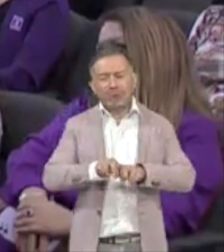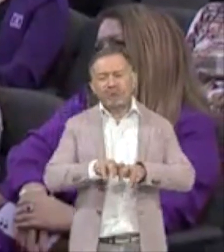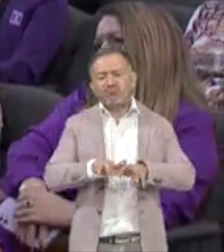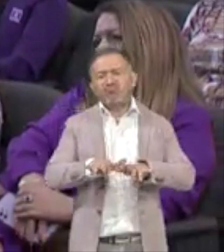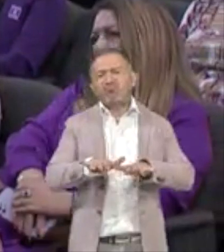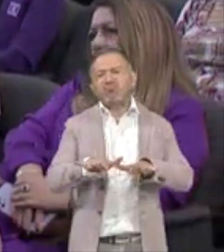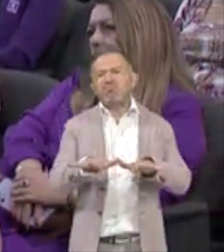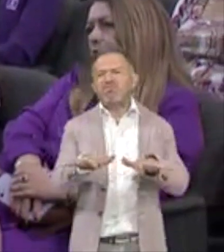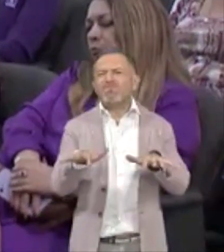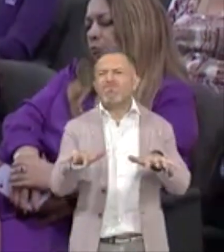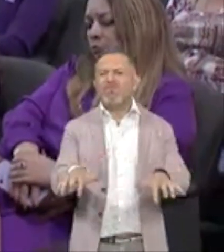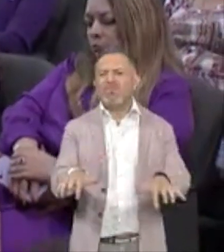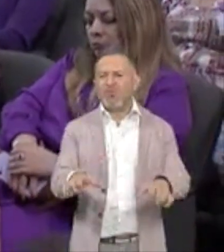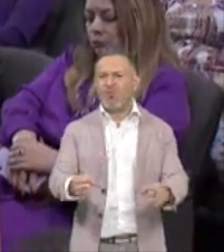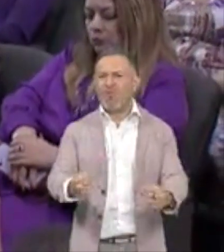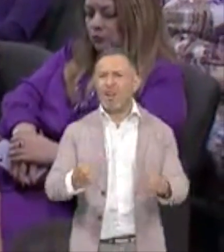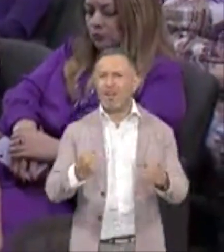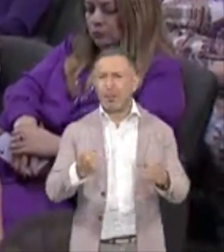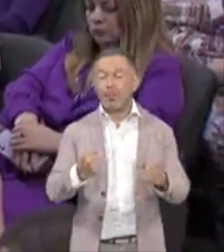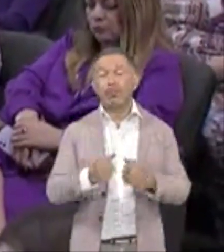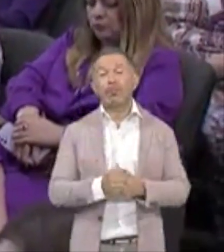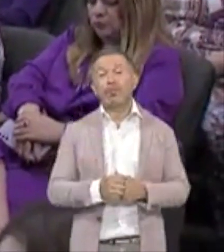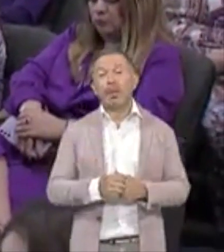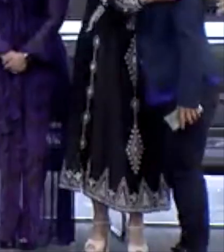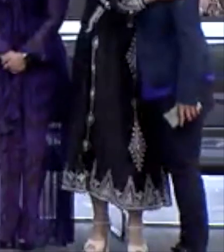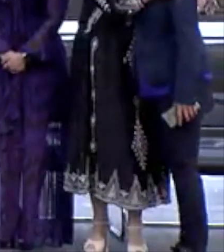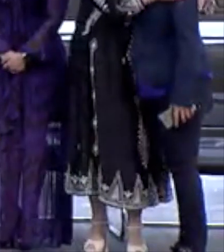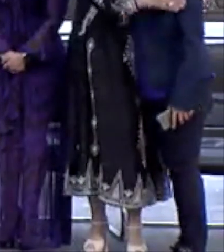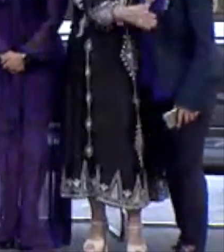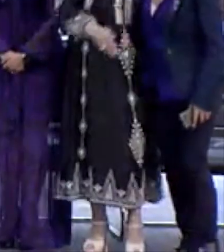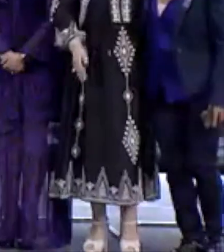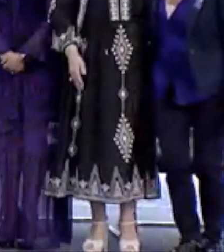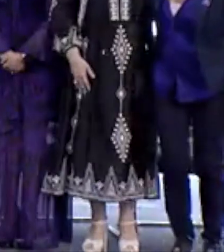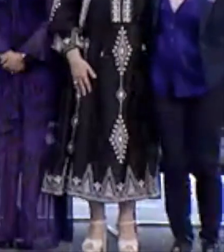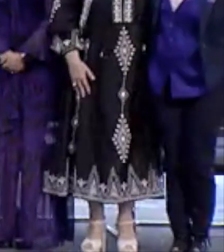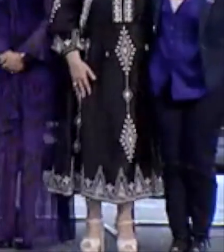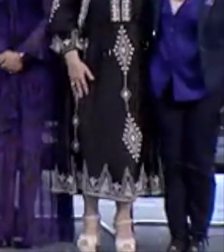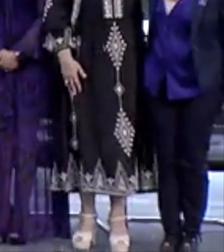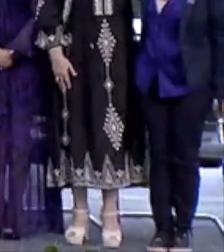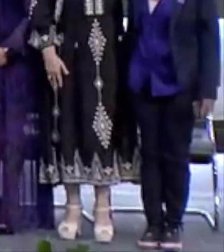mujeres se involucren en la vida política de nuestro país rtv más